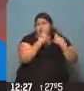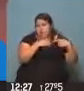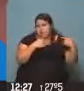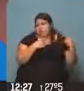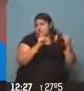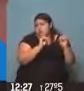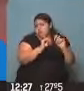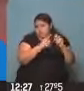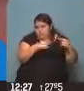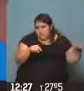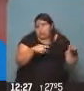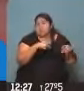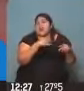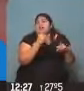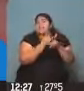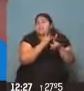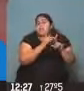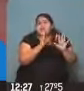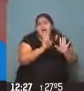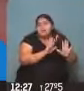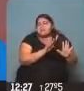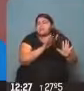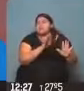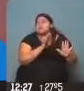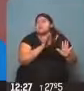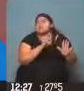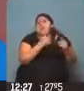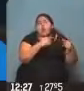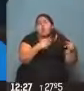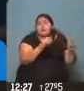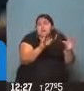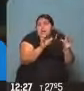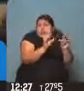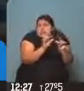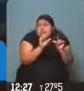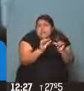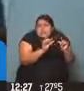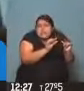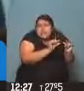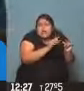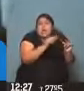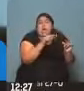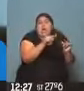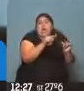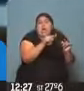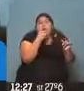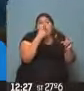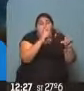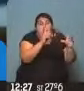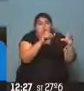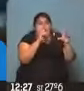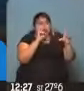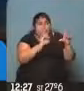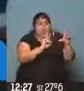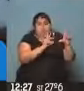tipo de cosas normalmente son fragmentos mucho más chicos lo que se encuentra que lo que se vio al menos en esta única foto